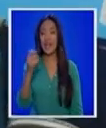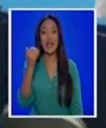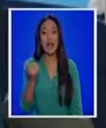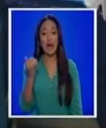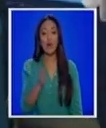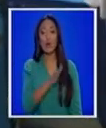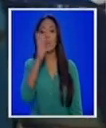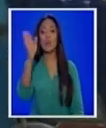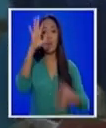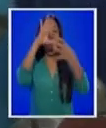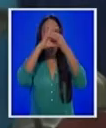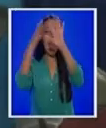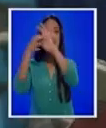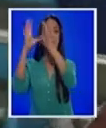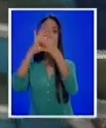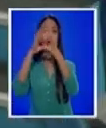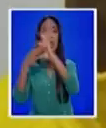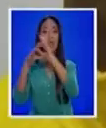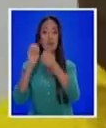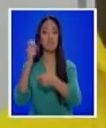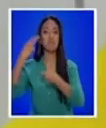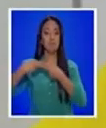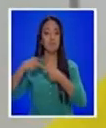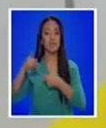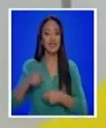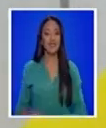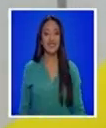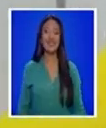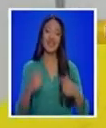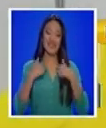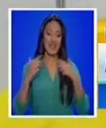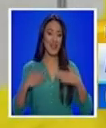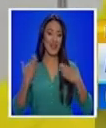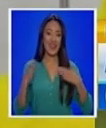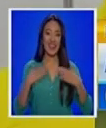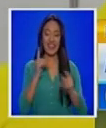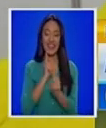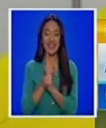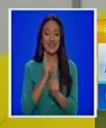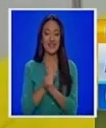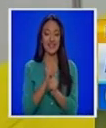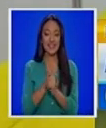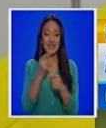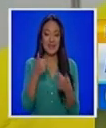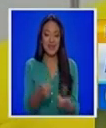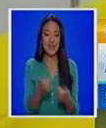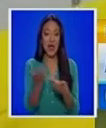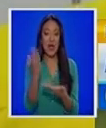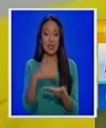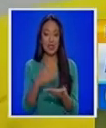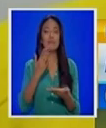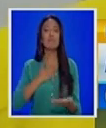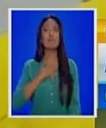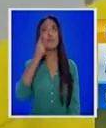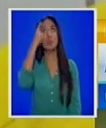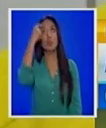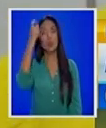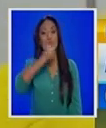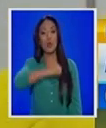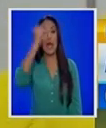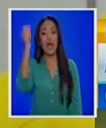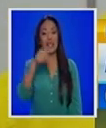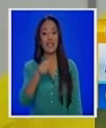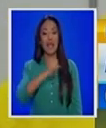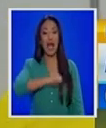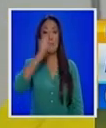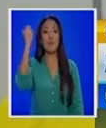los próximos Juegos Olímpicos de Tokio. Contento de haber realizado una vez más mi sueño en ser